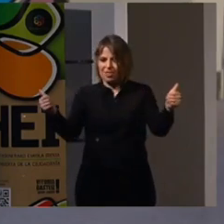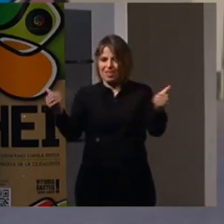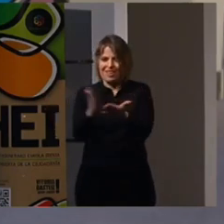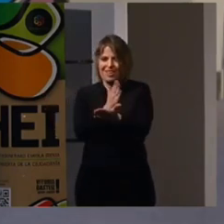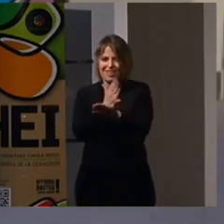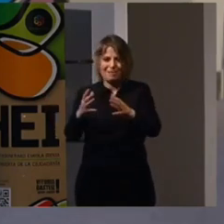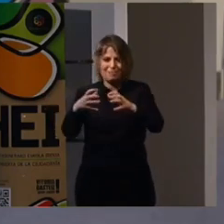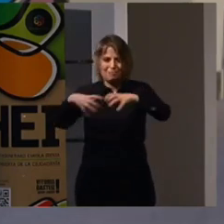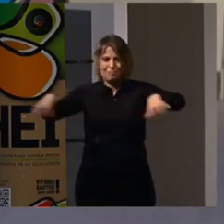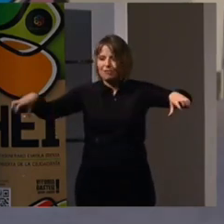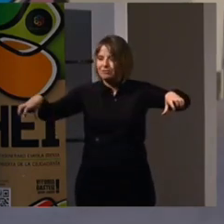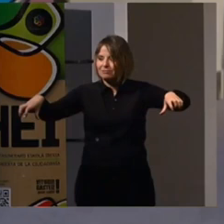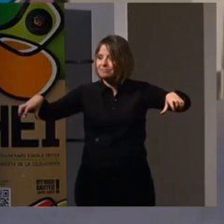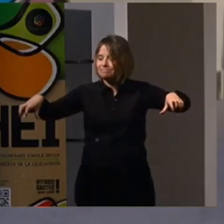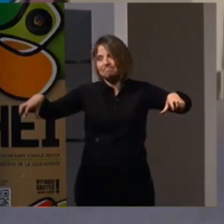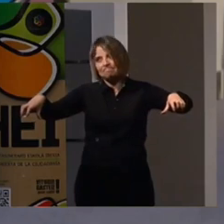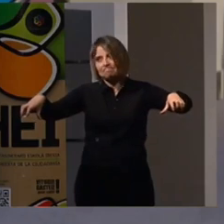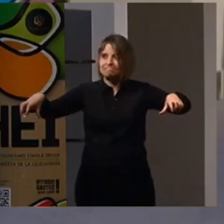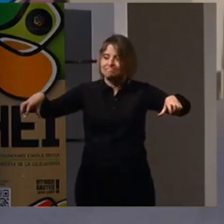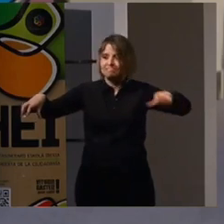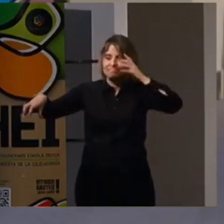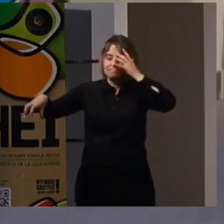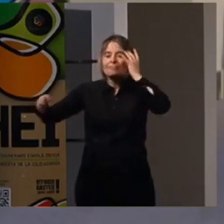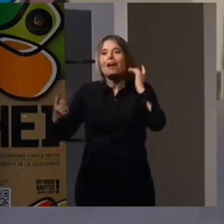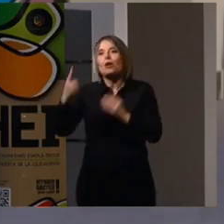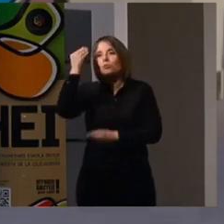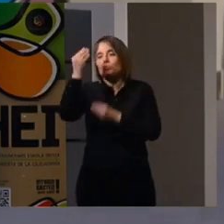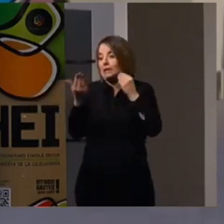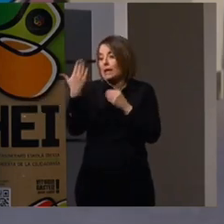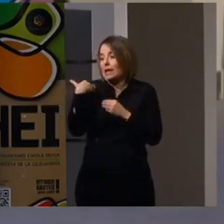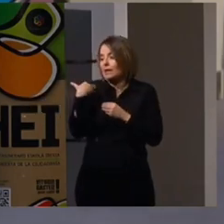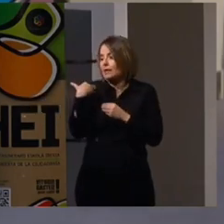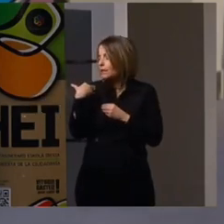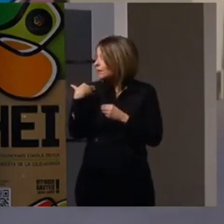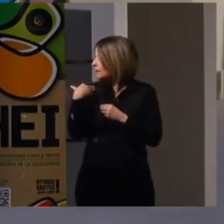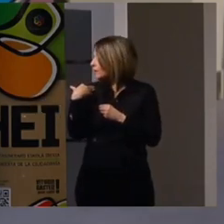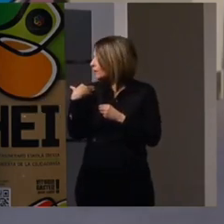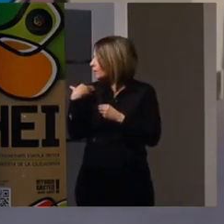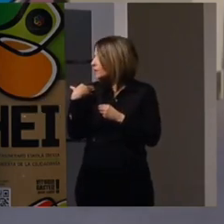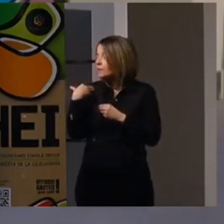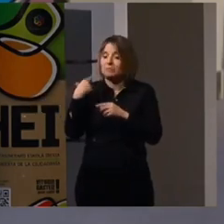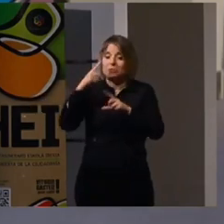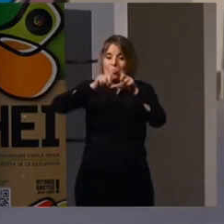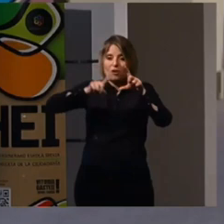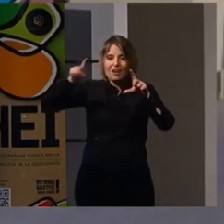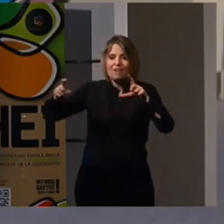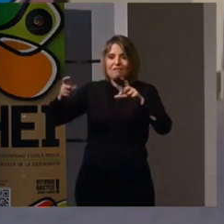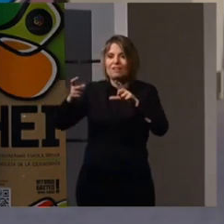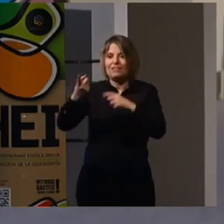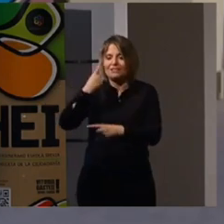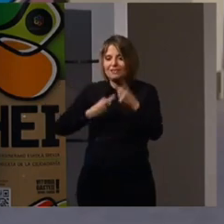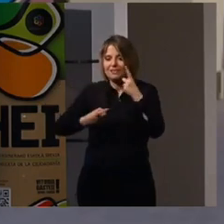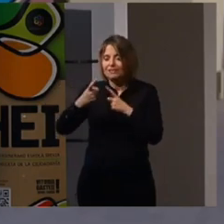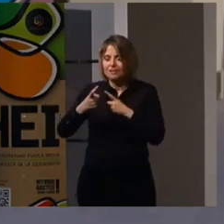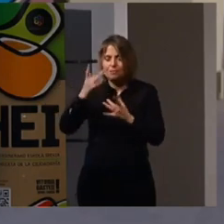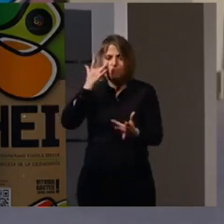sentido, que bueno, o sea, uno, o sea, ha salido hace poco en un, ¿no?, en el CIS han salido gráficas sobre esto y es sí, verdad sí, como que